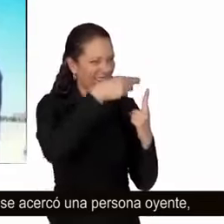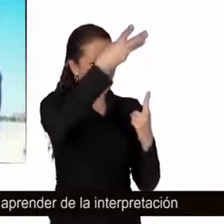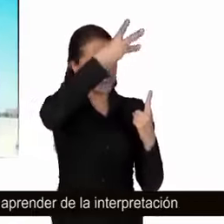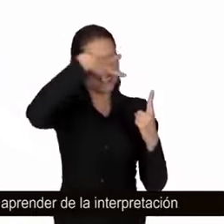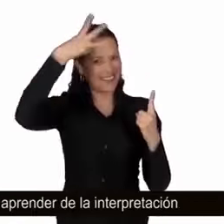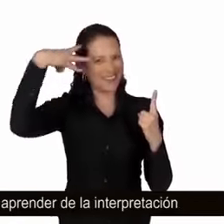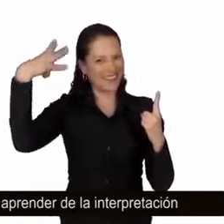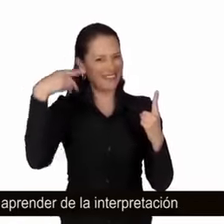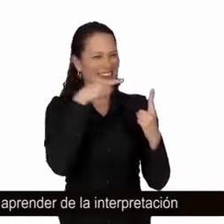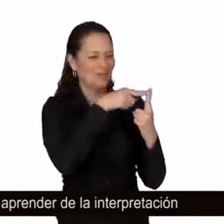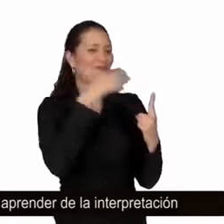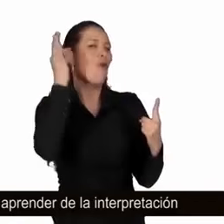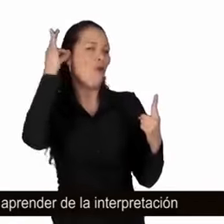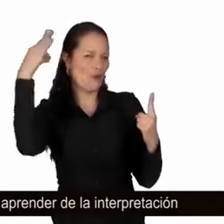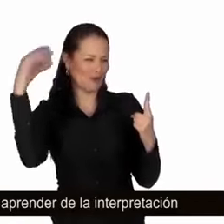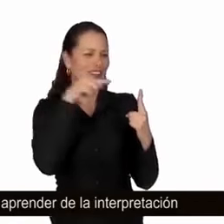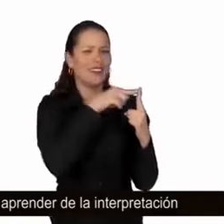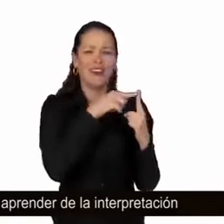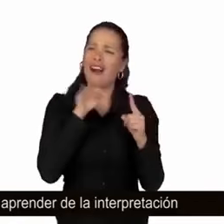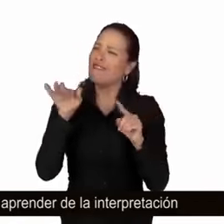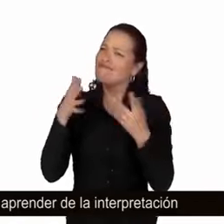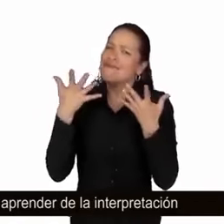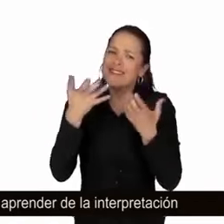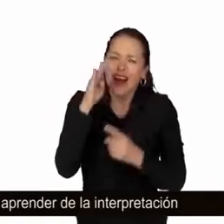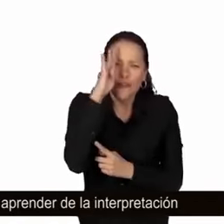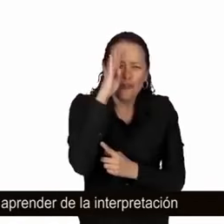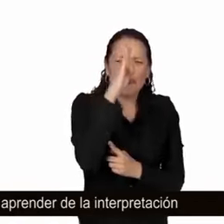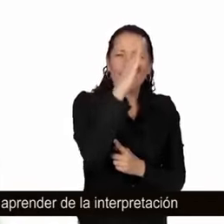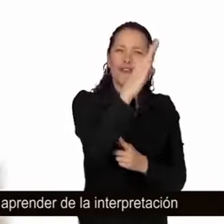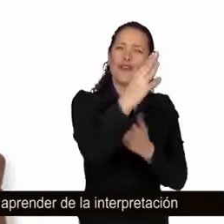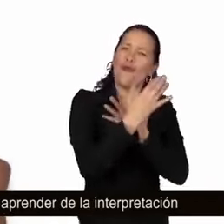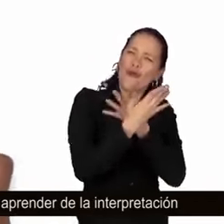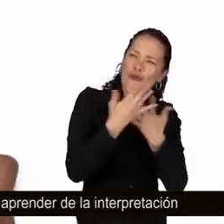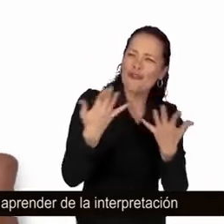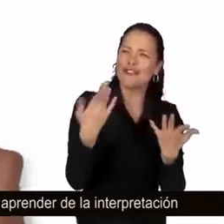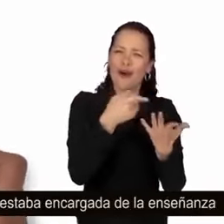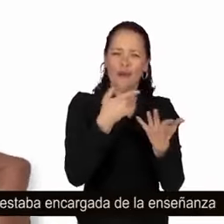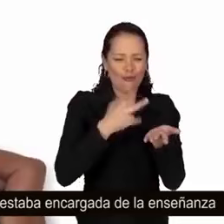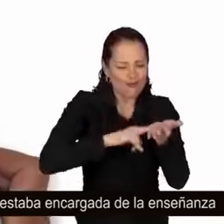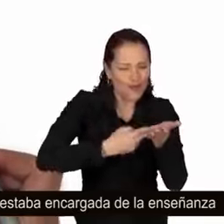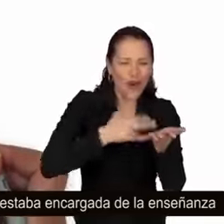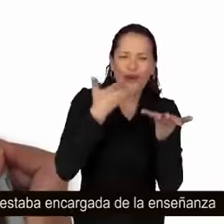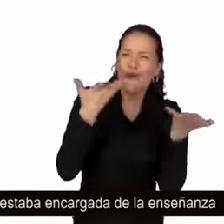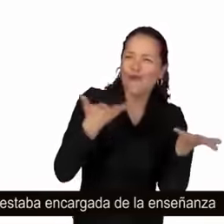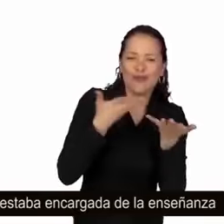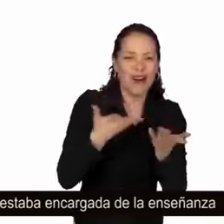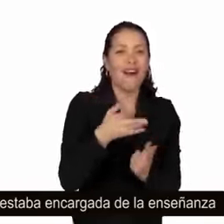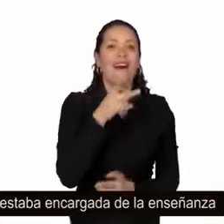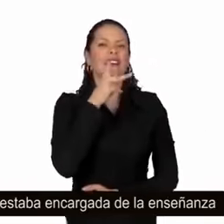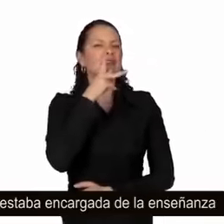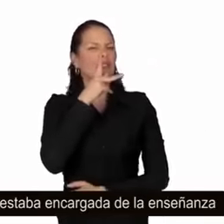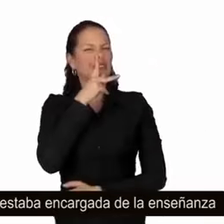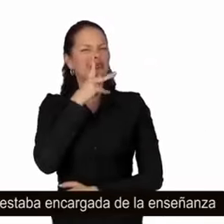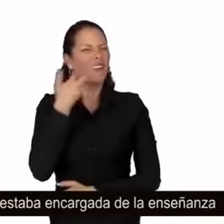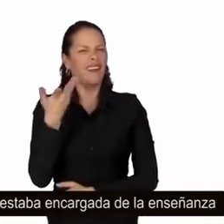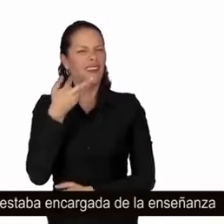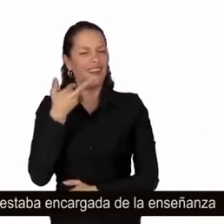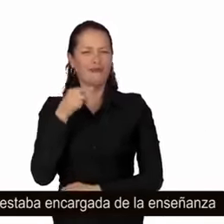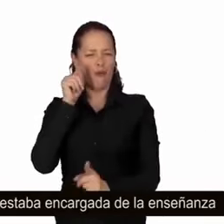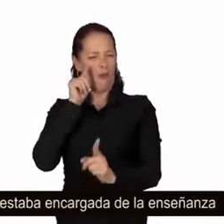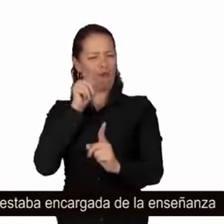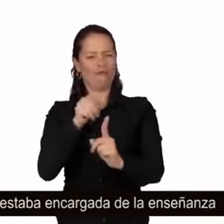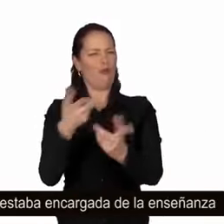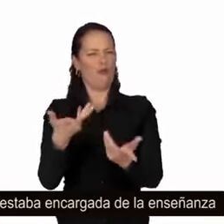acercó una persona oyente, Margarita Rodríguez, quien quería aprender de la interpretación y saber más de ese tema. Como